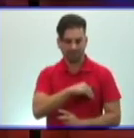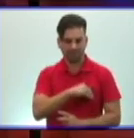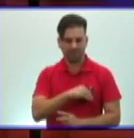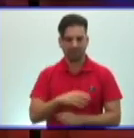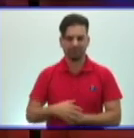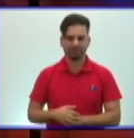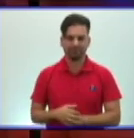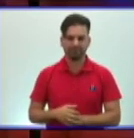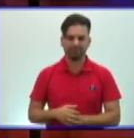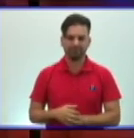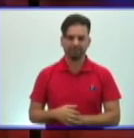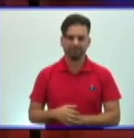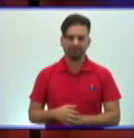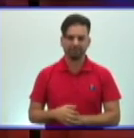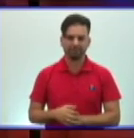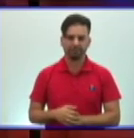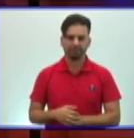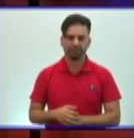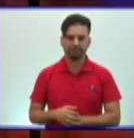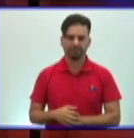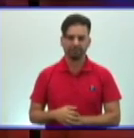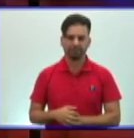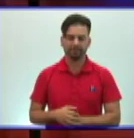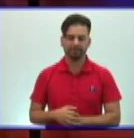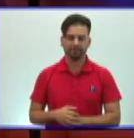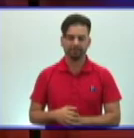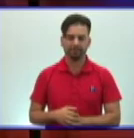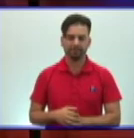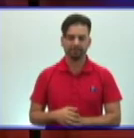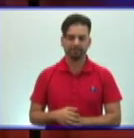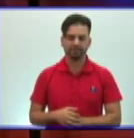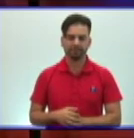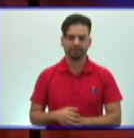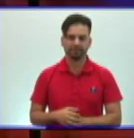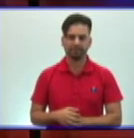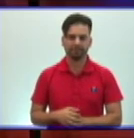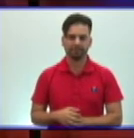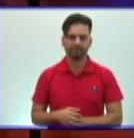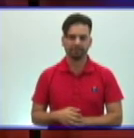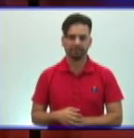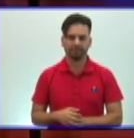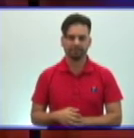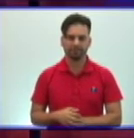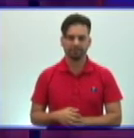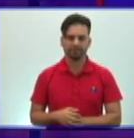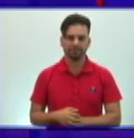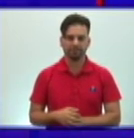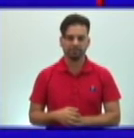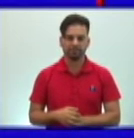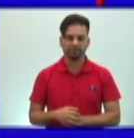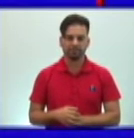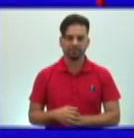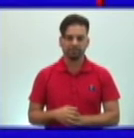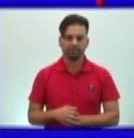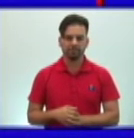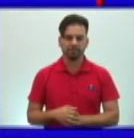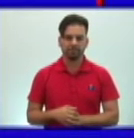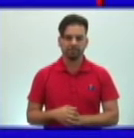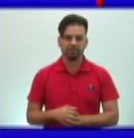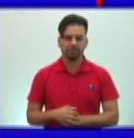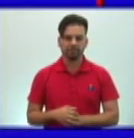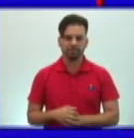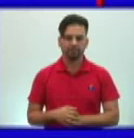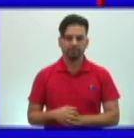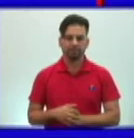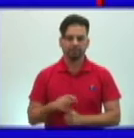Dios martiano, y que no es cualquier Dios en este sentido. Por lo tanto, ¿cómo se expresa en